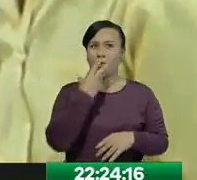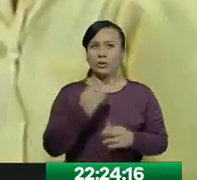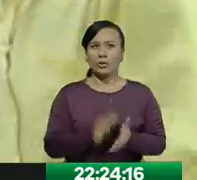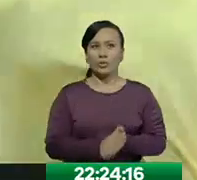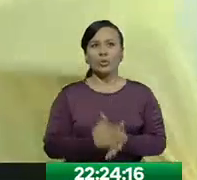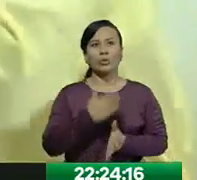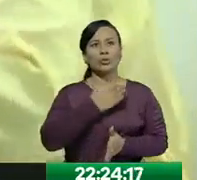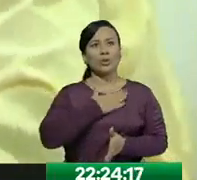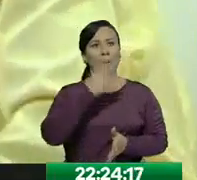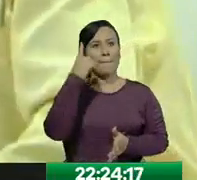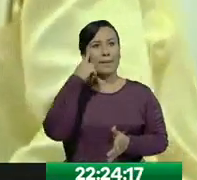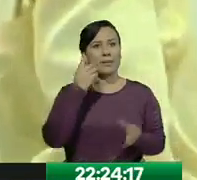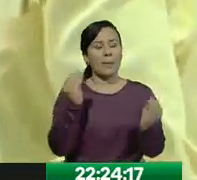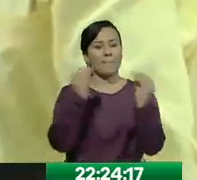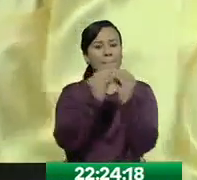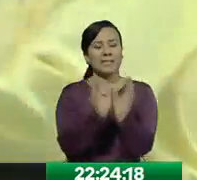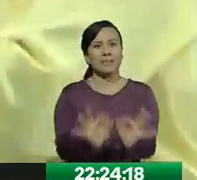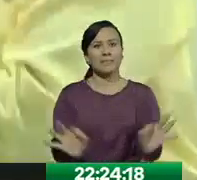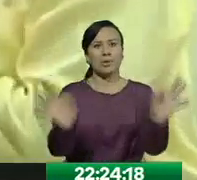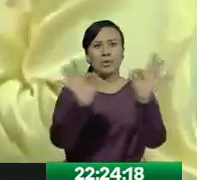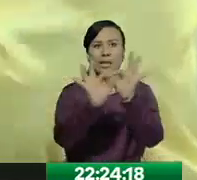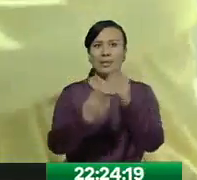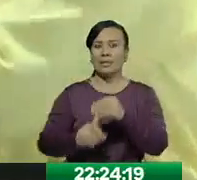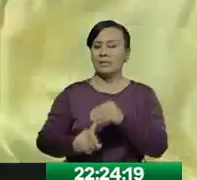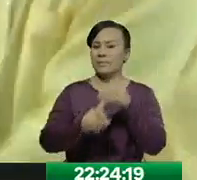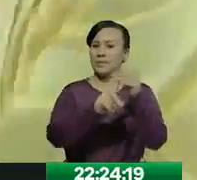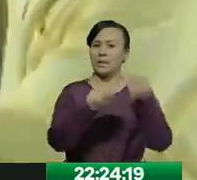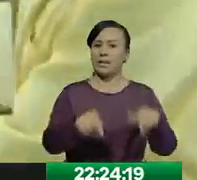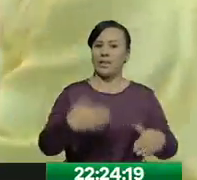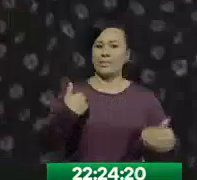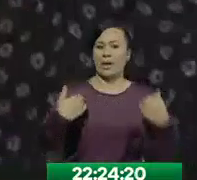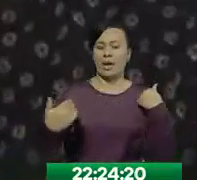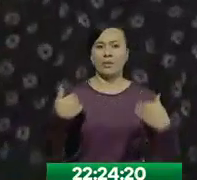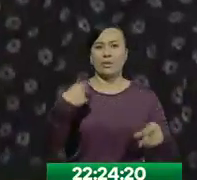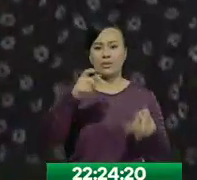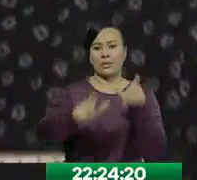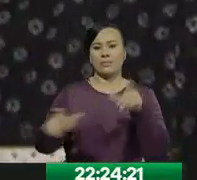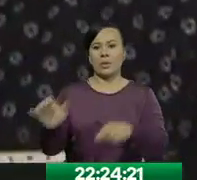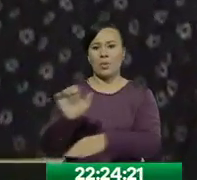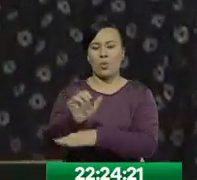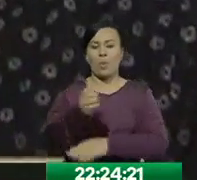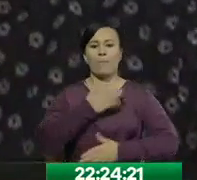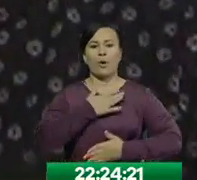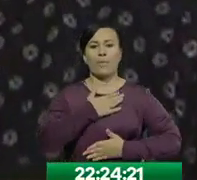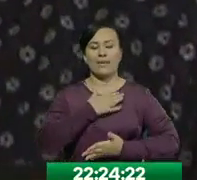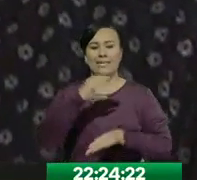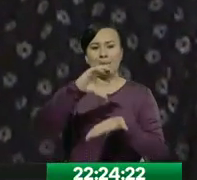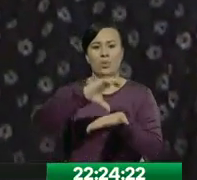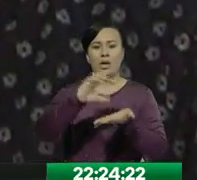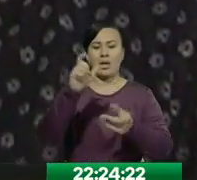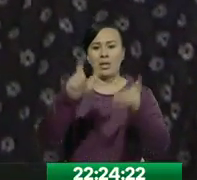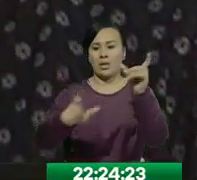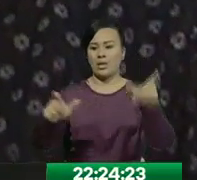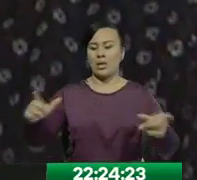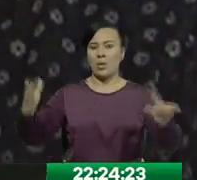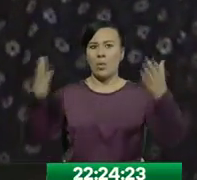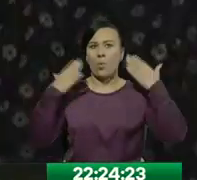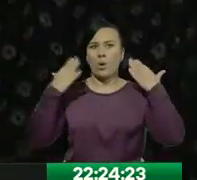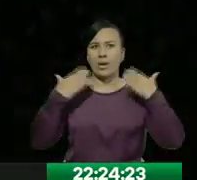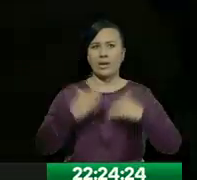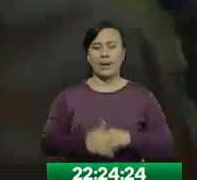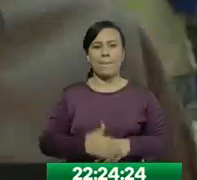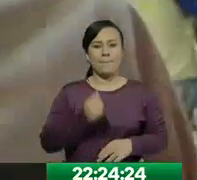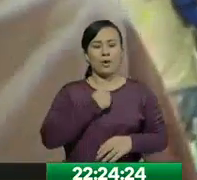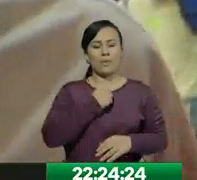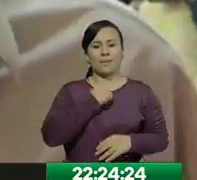considero más representativa es el teatro ecuatoriano que habla justamente de nuestra ciudad de sus personajes de la idiosincrasia